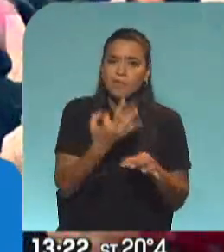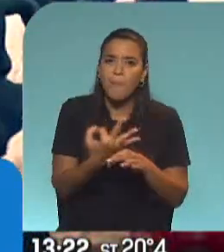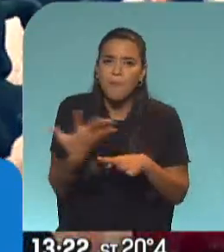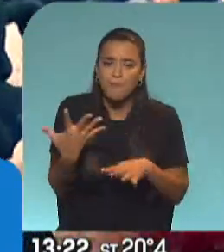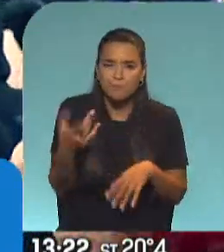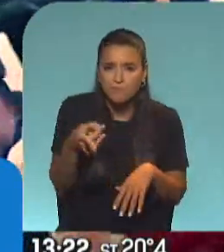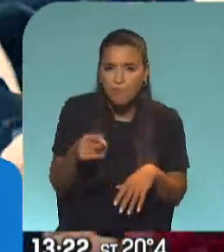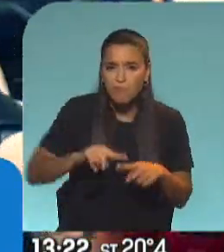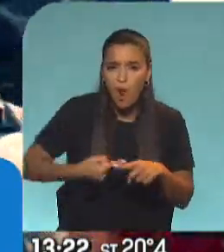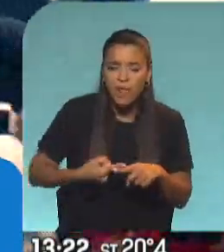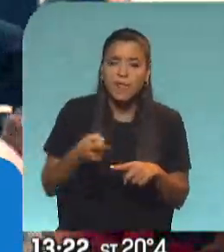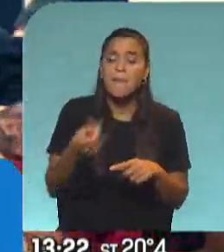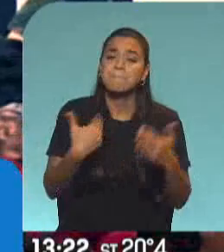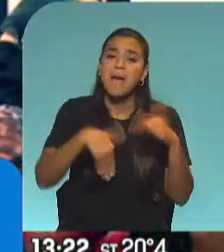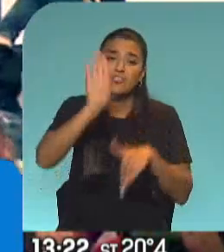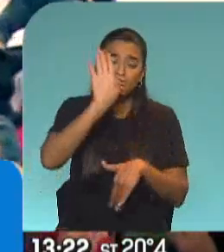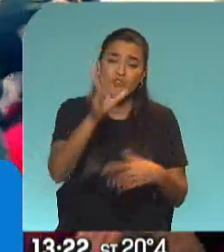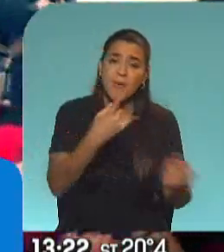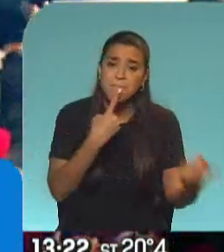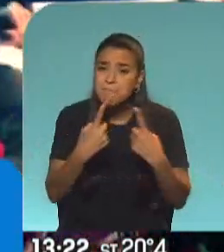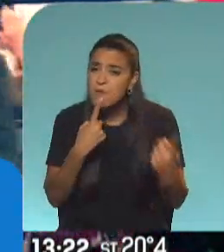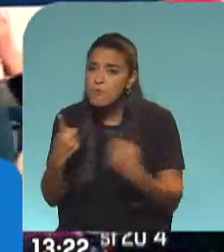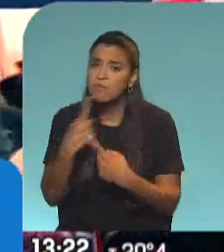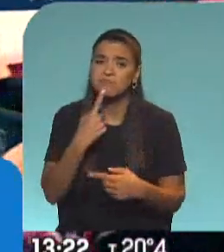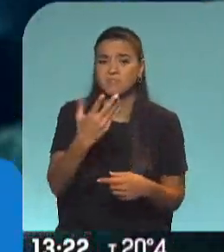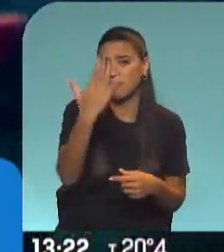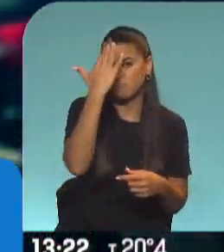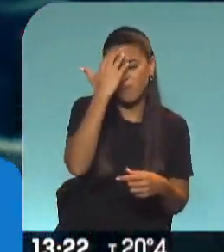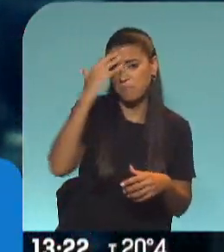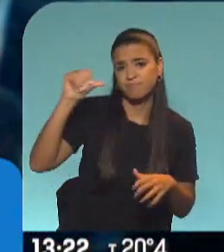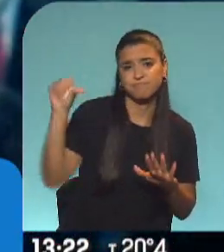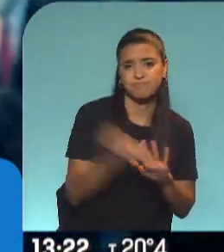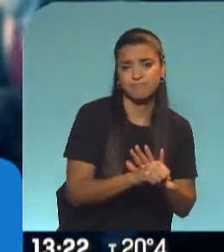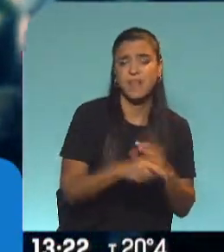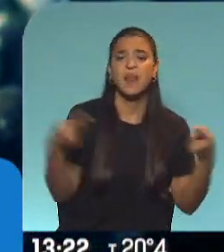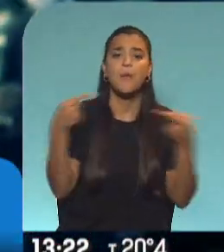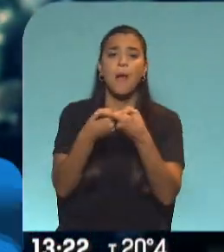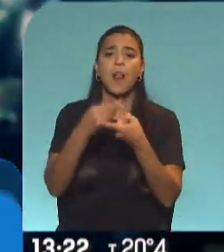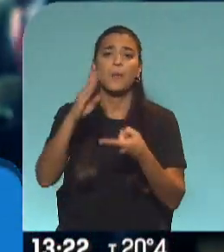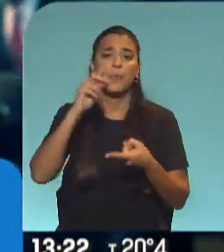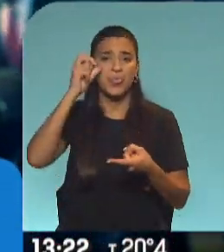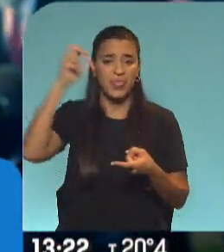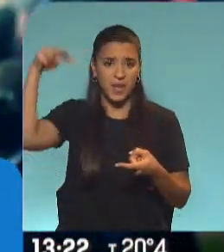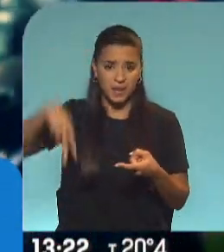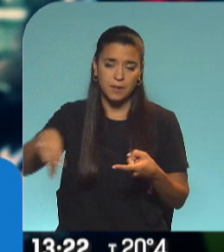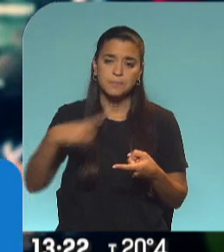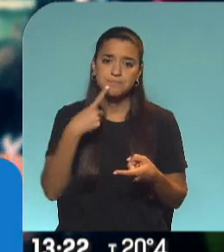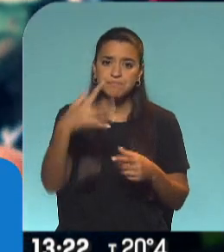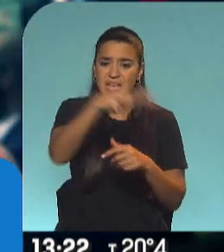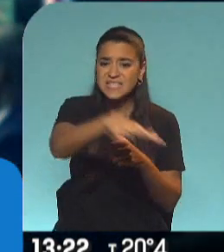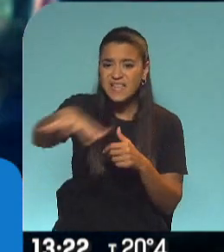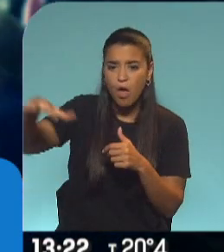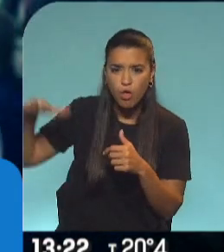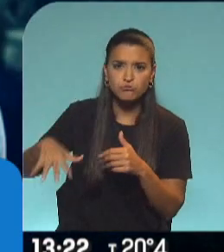politólogos. La gran mayoría de las encuestas predice la derrota de Trump frente a su rival demócrata Joe Biden al triunfar en estados muy